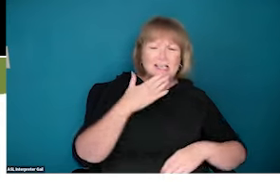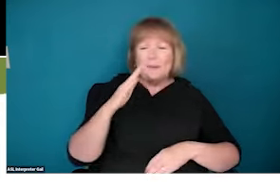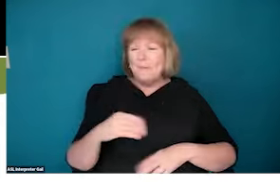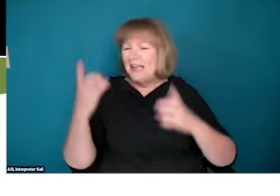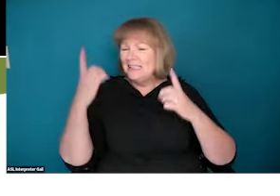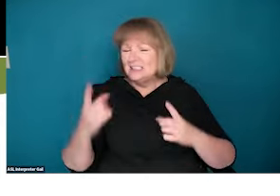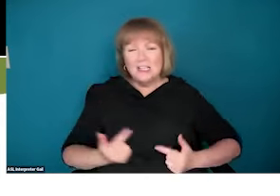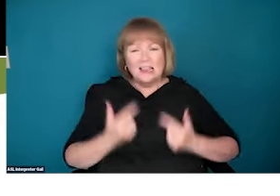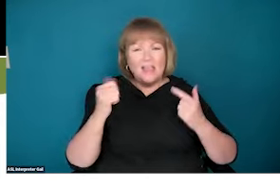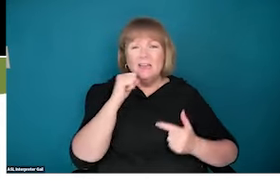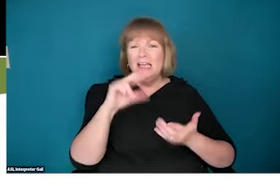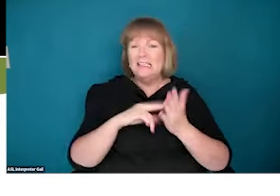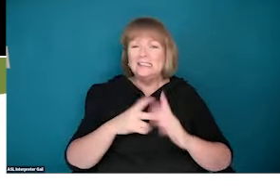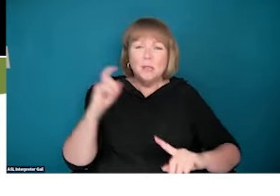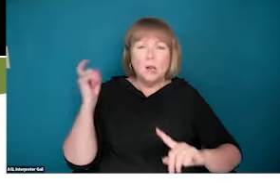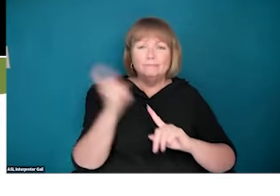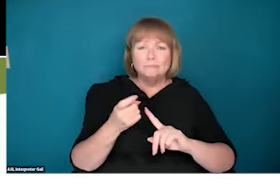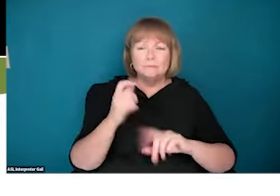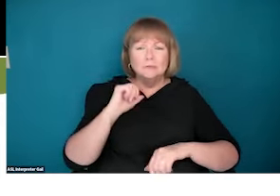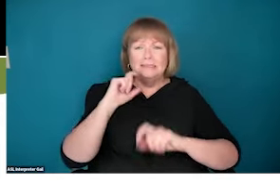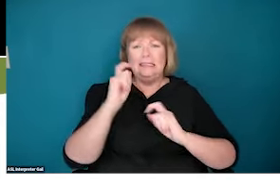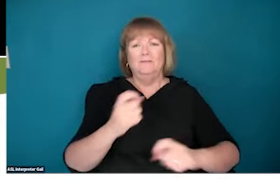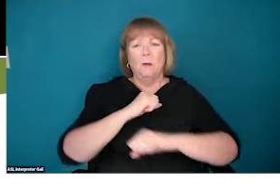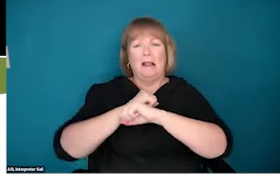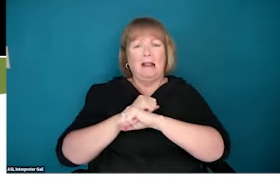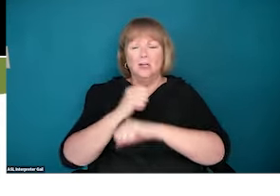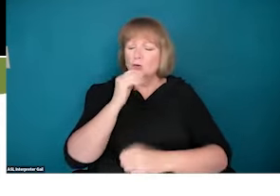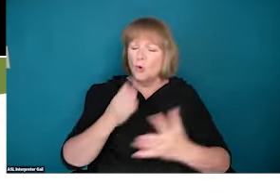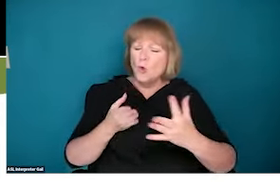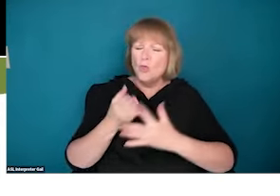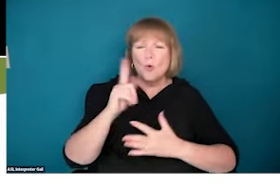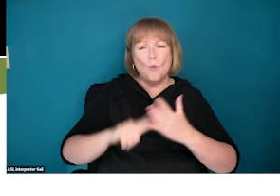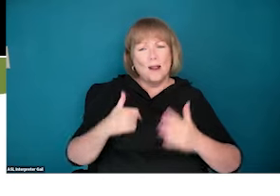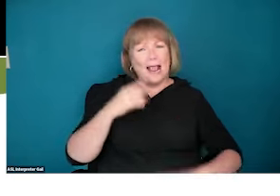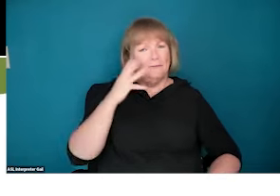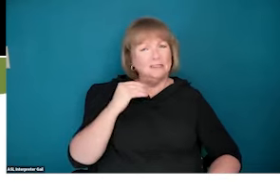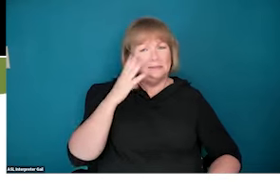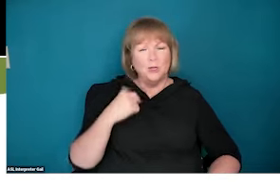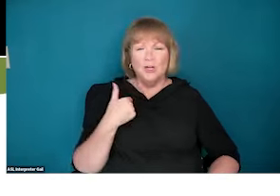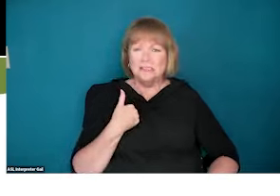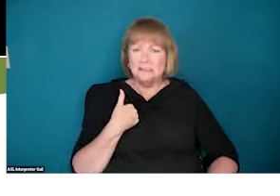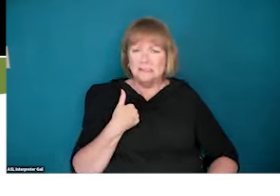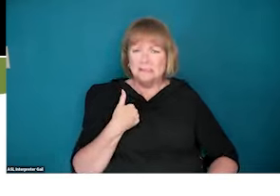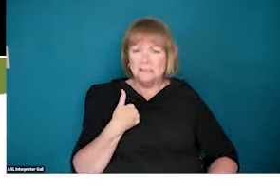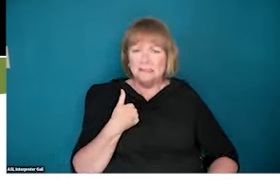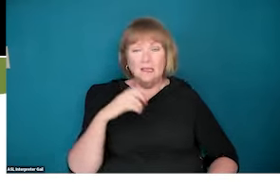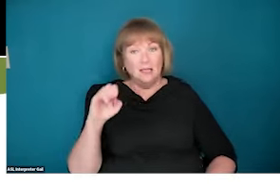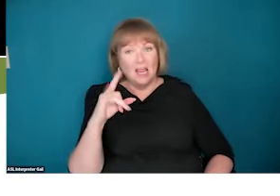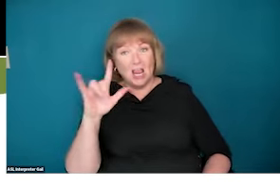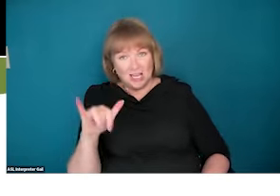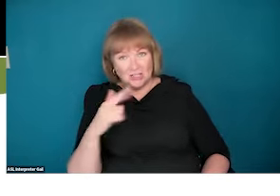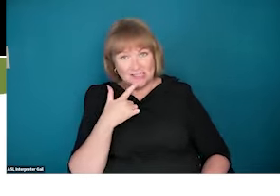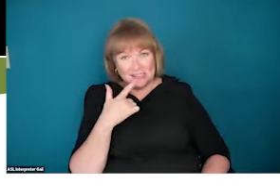decisión, mejores decisiones que las personas que no tienen discapacidad o no tienen autismo. Entonces, por favor, hagan una cosa que sea menos